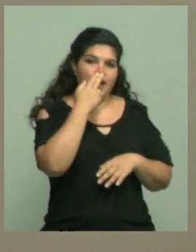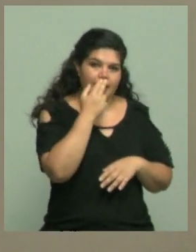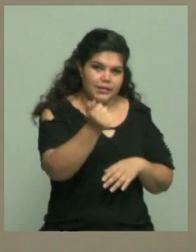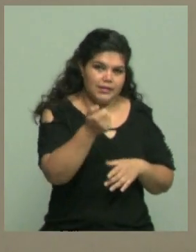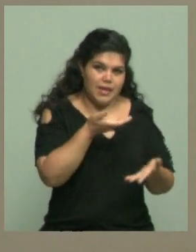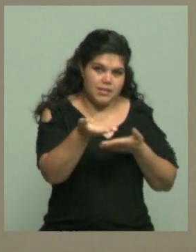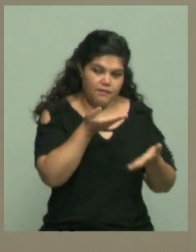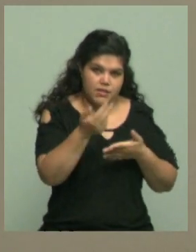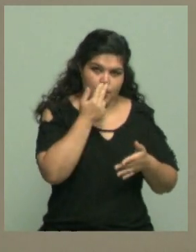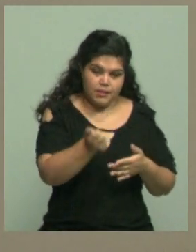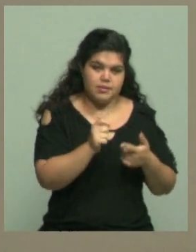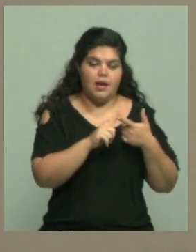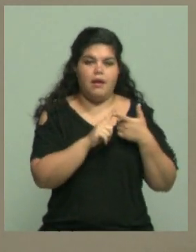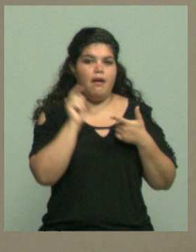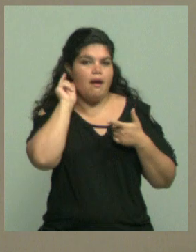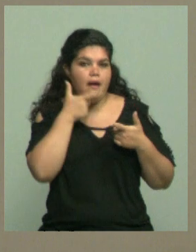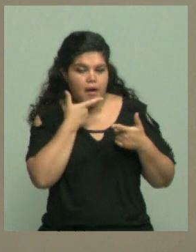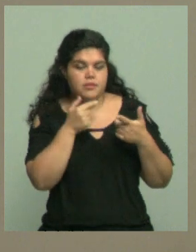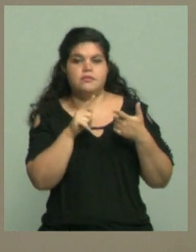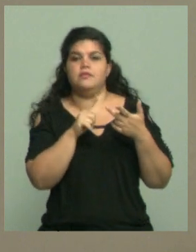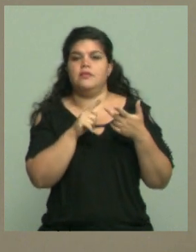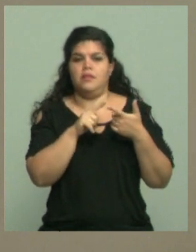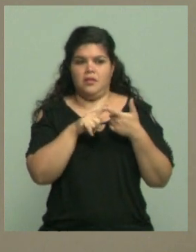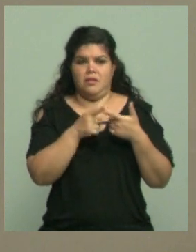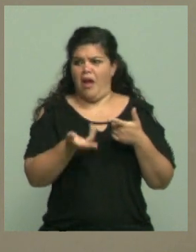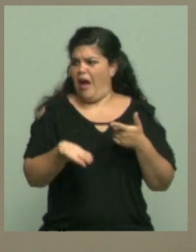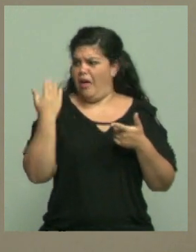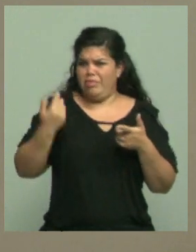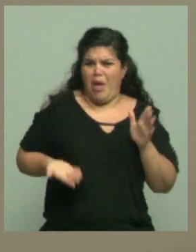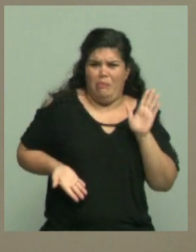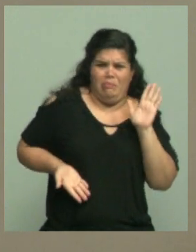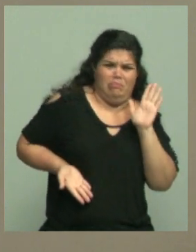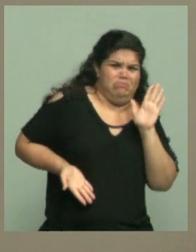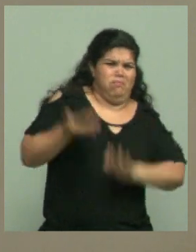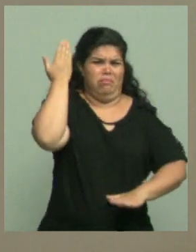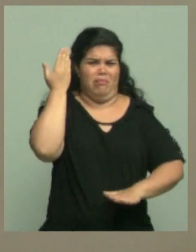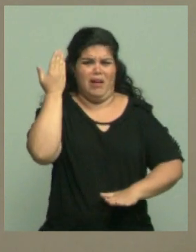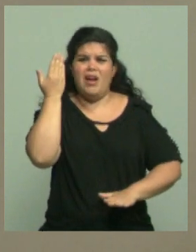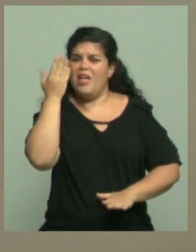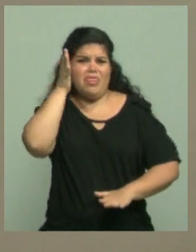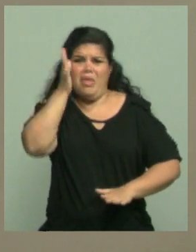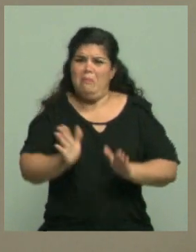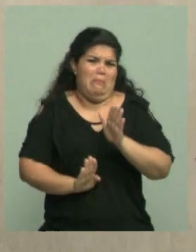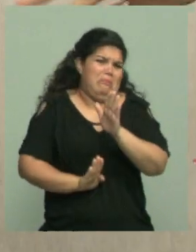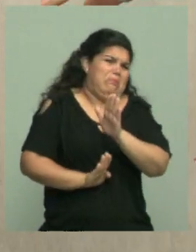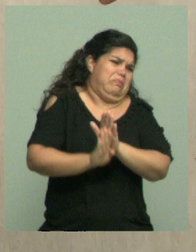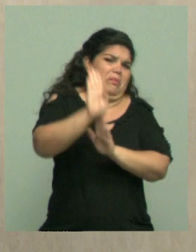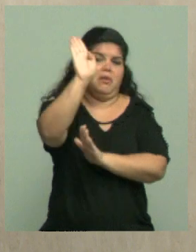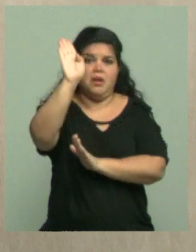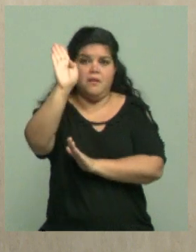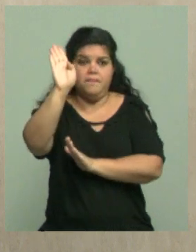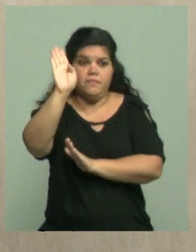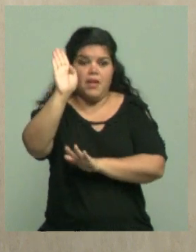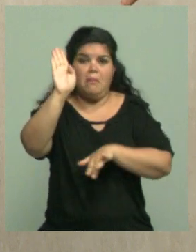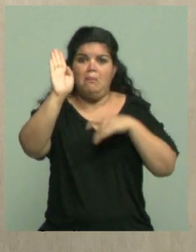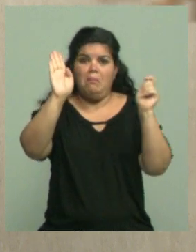un aumento como que fue muy fuerte hace algunos meses atrás, pero no deja de impactar el mes a mes. Ahora se viene además una